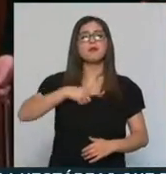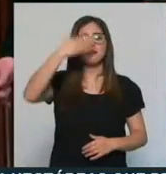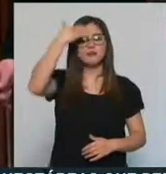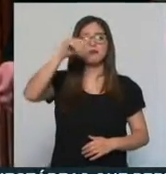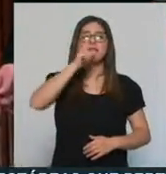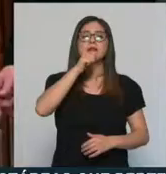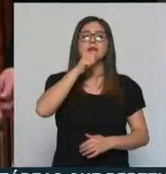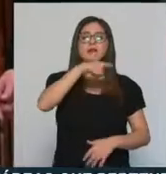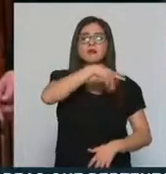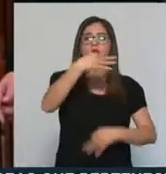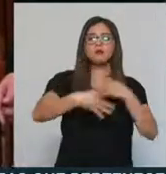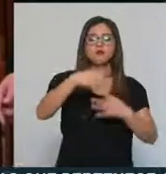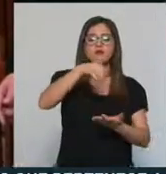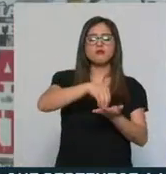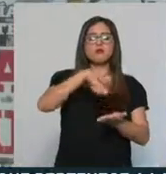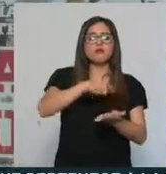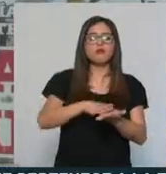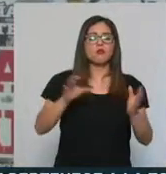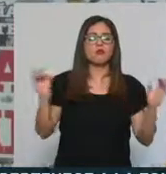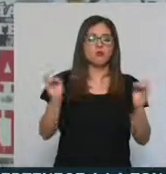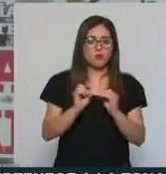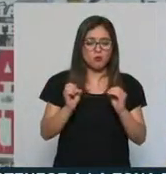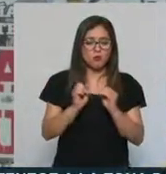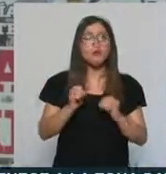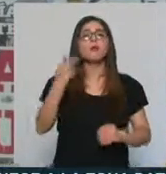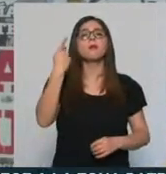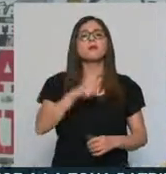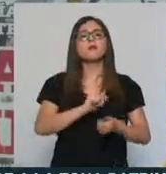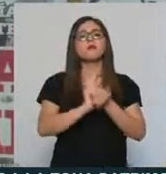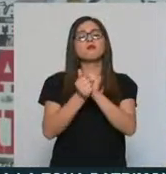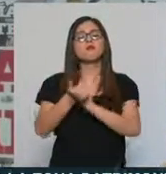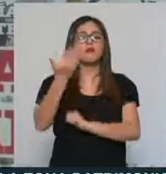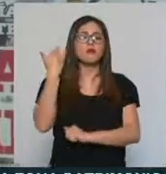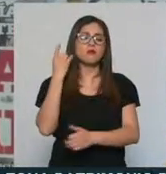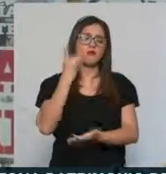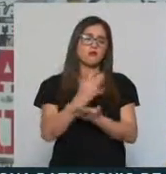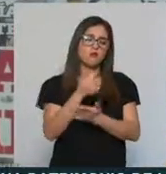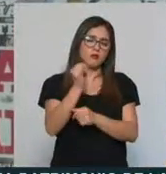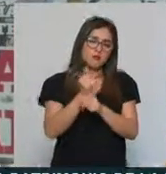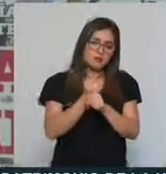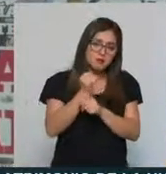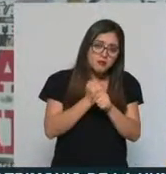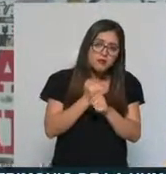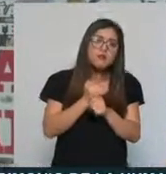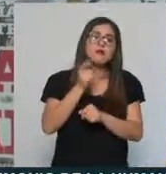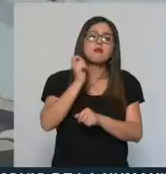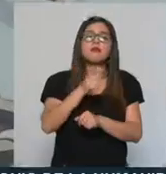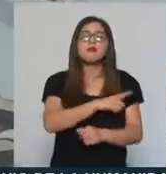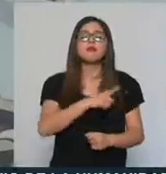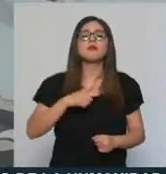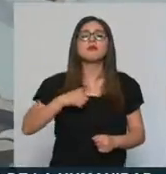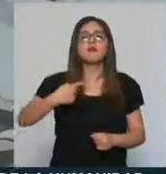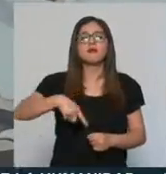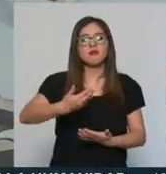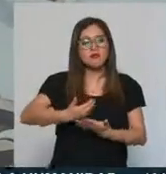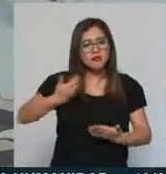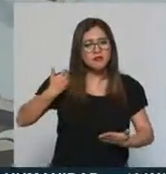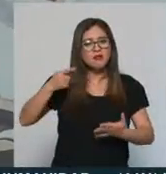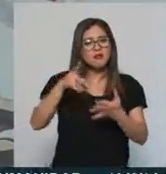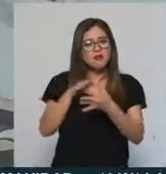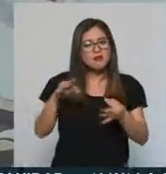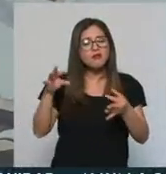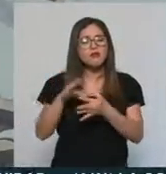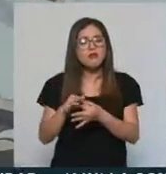juzgado, que no había sido sentenciado y que simplemente eran una investigación la que estaba alrededor de él, pues por justamente lo que mencionaban de la